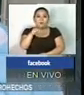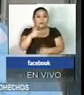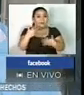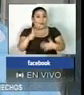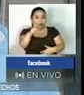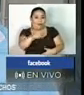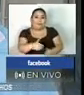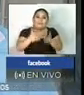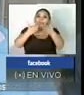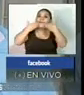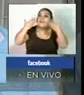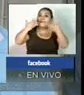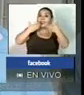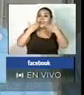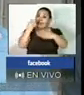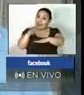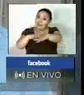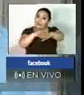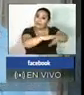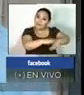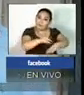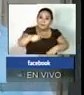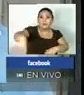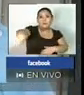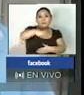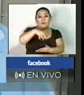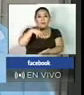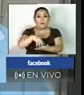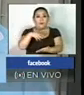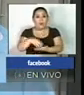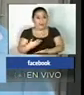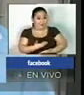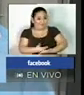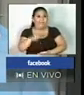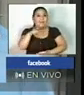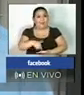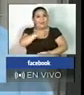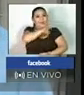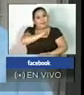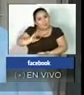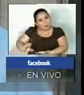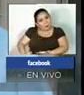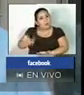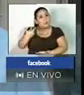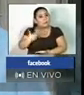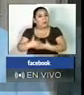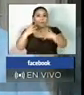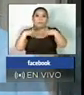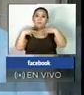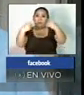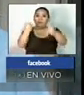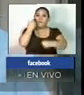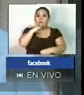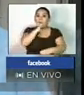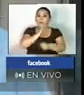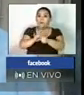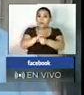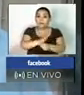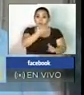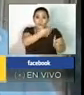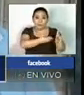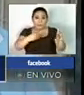alegría de poder comunicarle a la población salvadoreña que un salvadoreño más es recuperado de esta enfermedad. Alavis